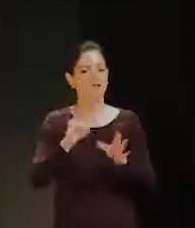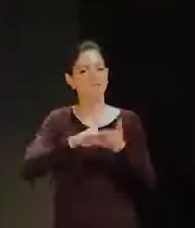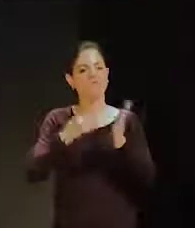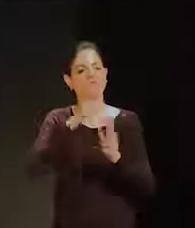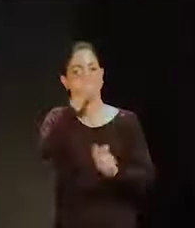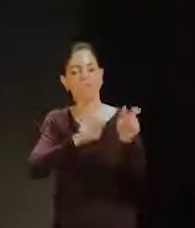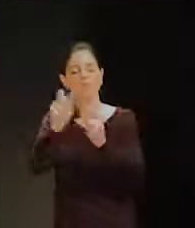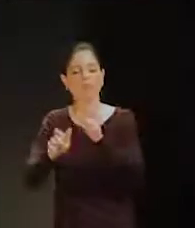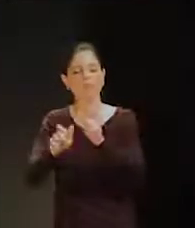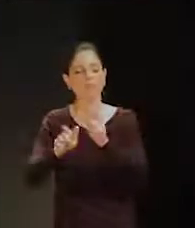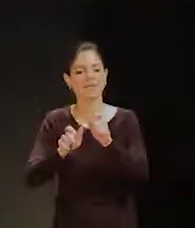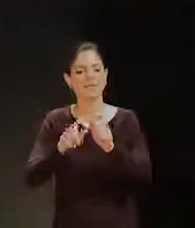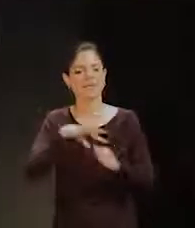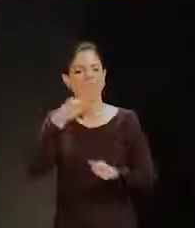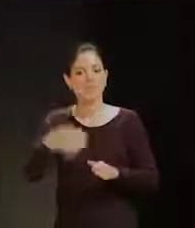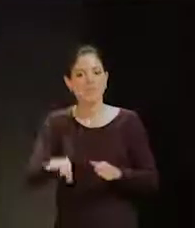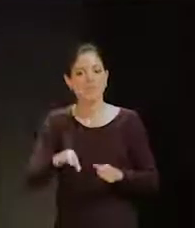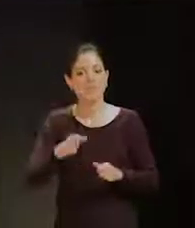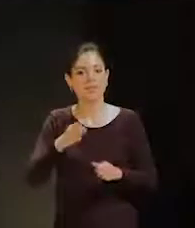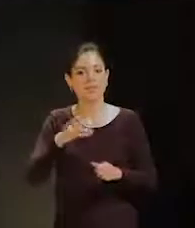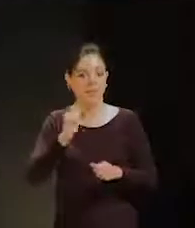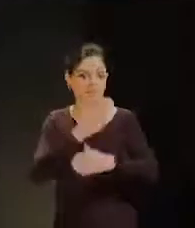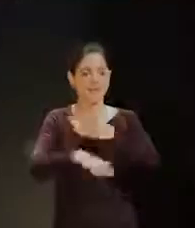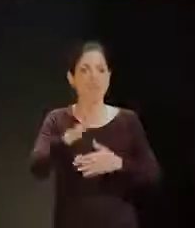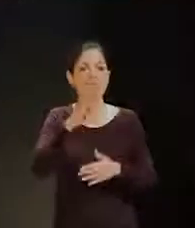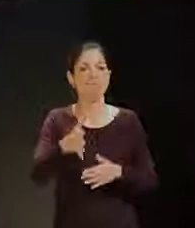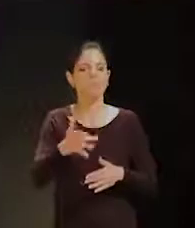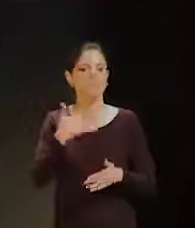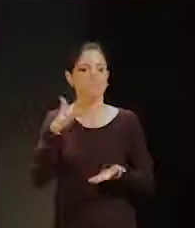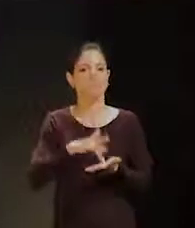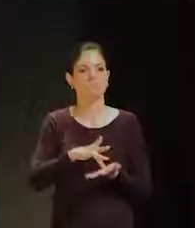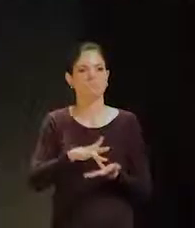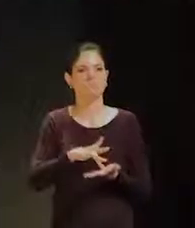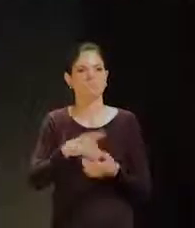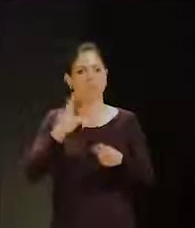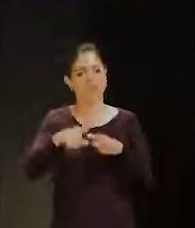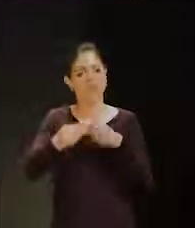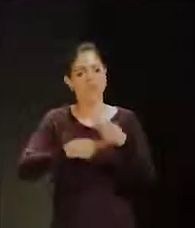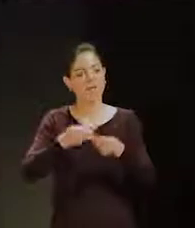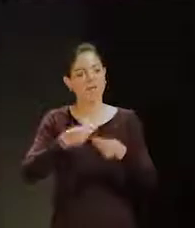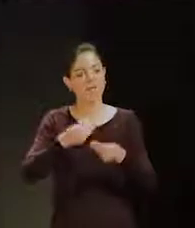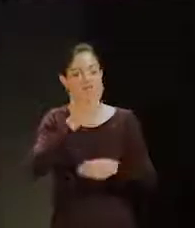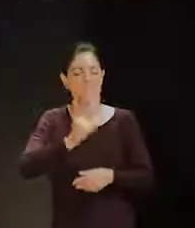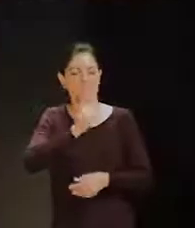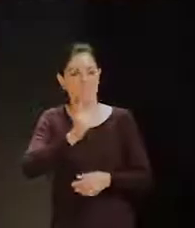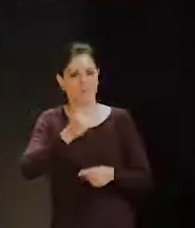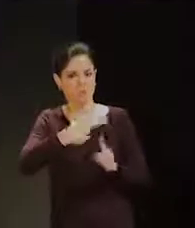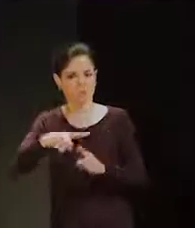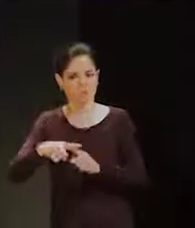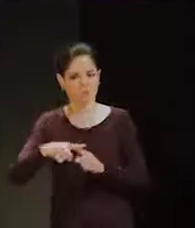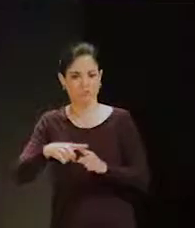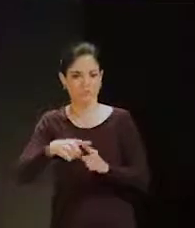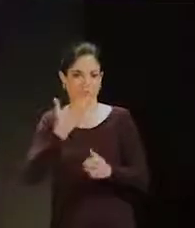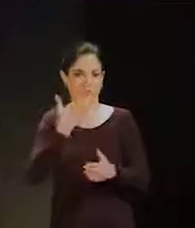que la gente tiene de mirarme y de soportarme, para mí van a pasar cosas maravillosas,